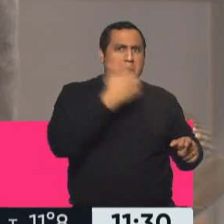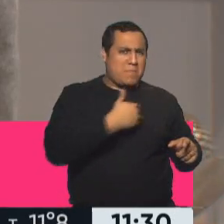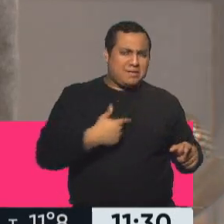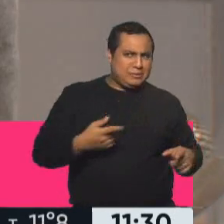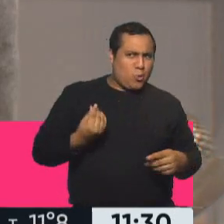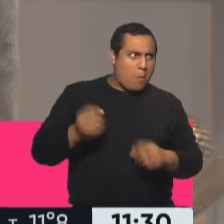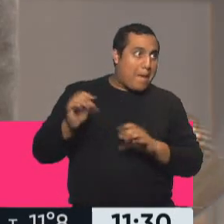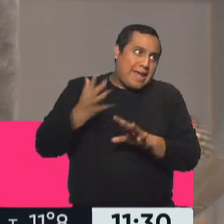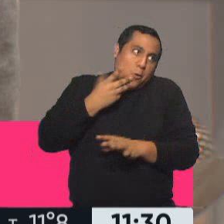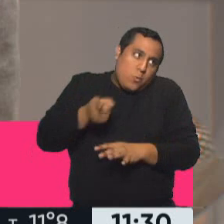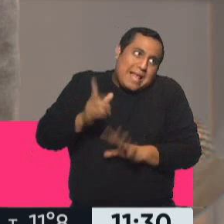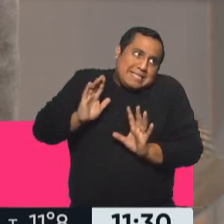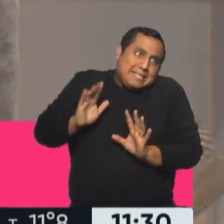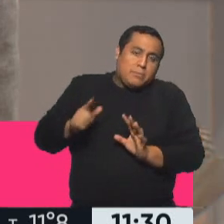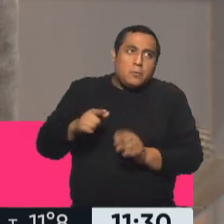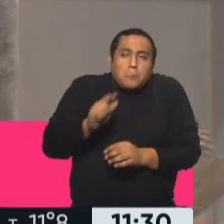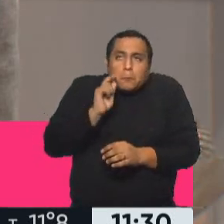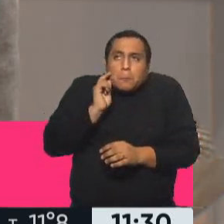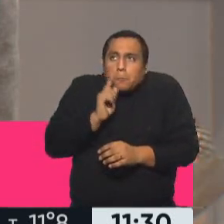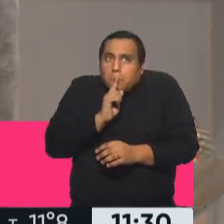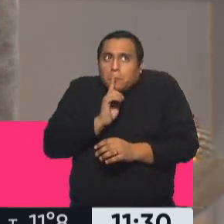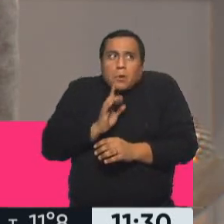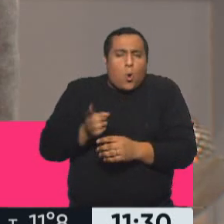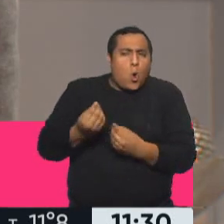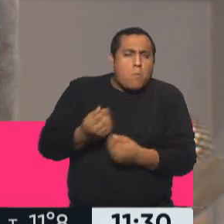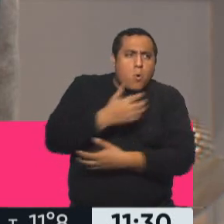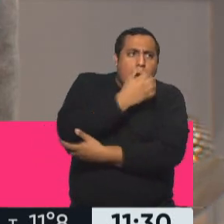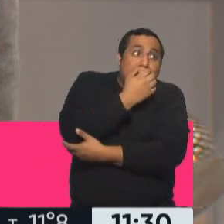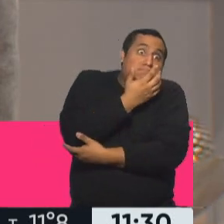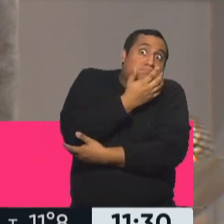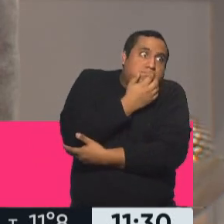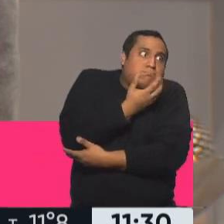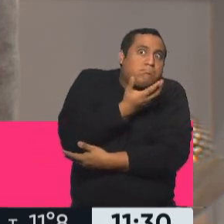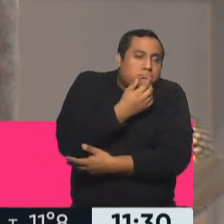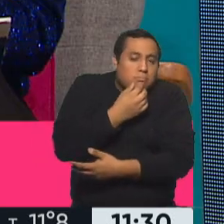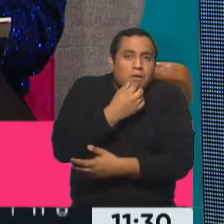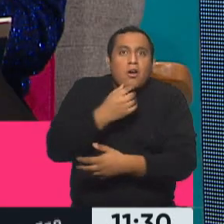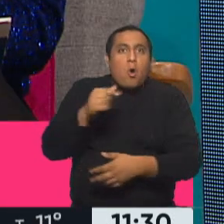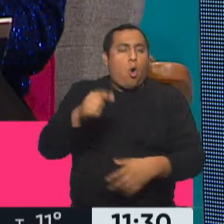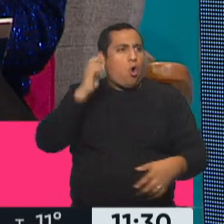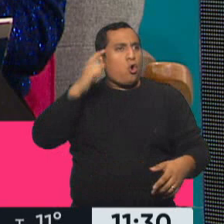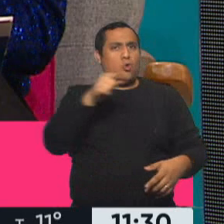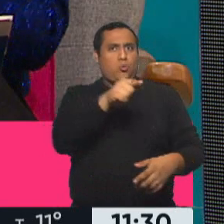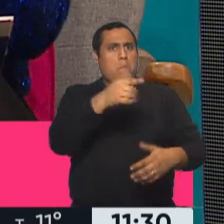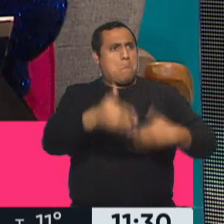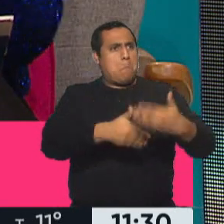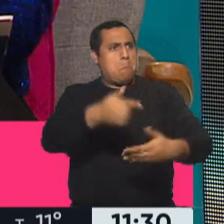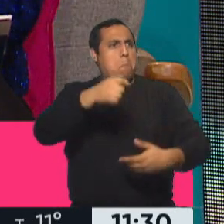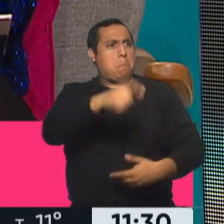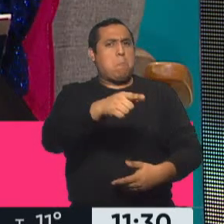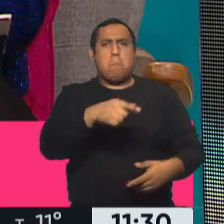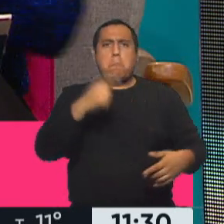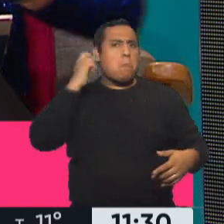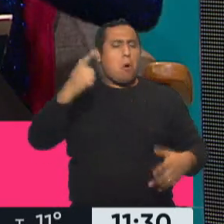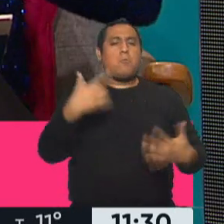Le gusta la magia, pero es tan introvertido. Tan para adentro, ¿cómo va a ser para poder conectarse? Es un gran logro personal. Sí, sí. O sea, dejando